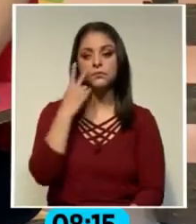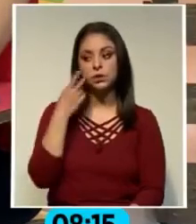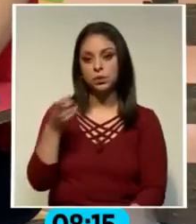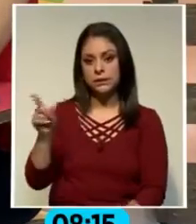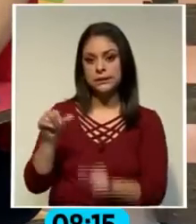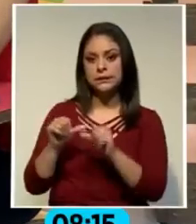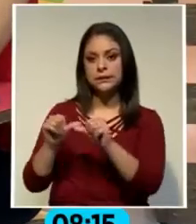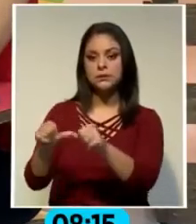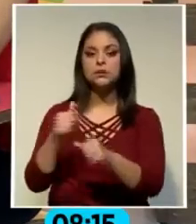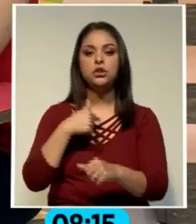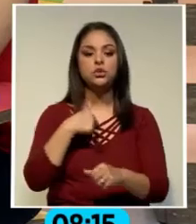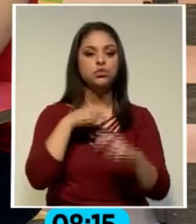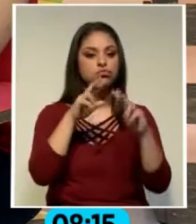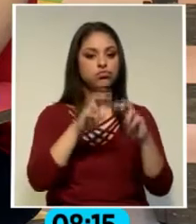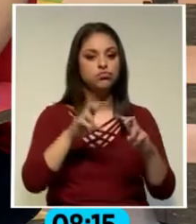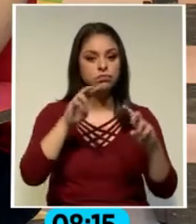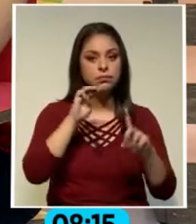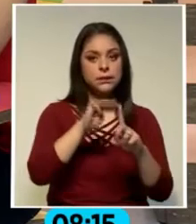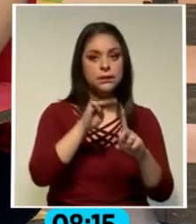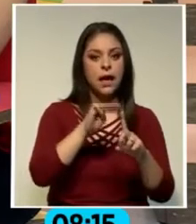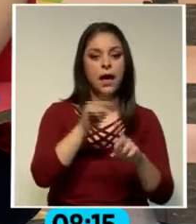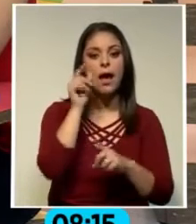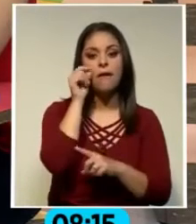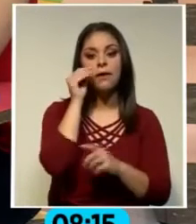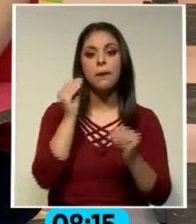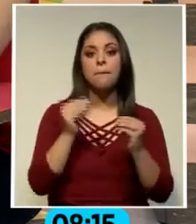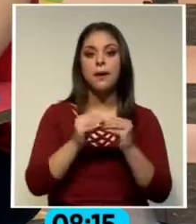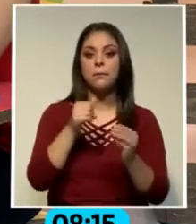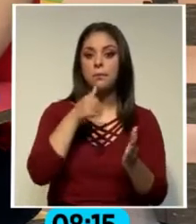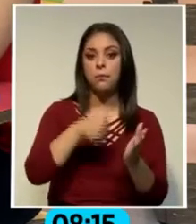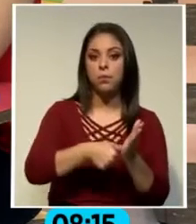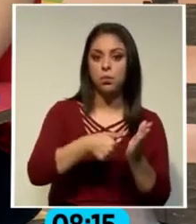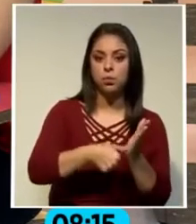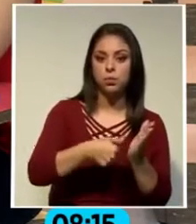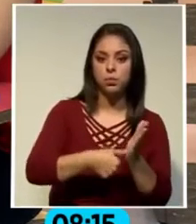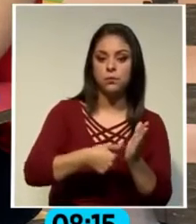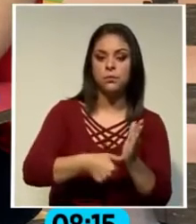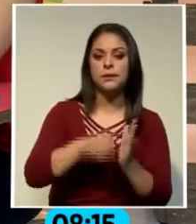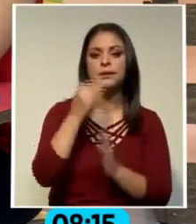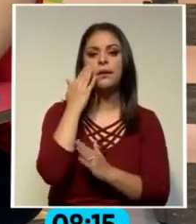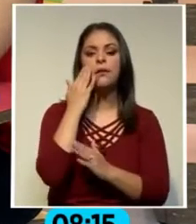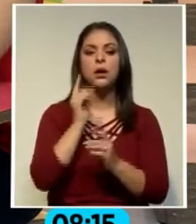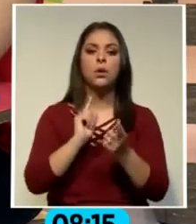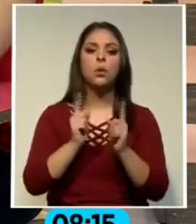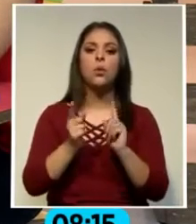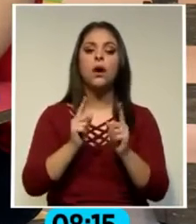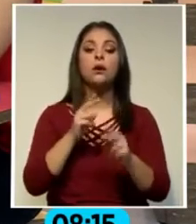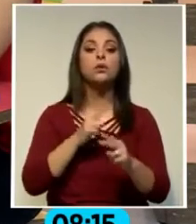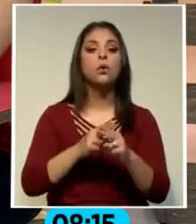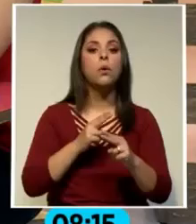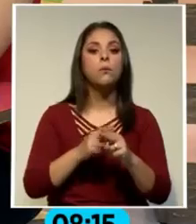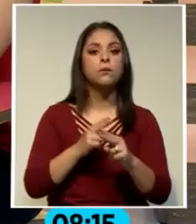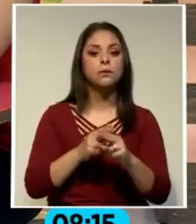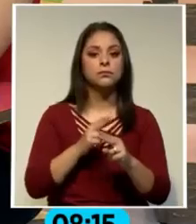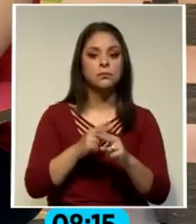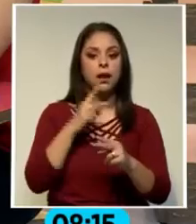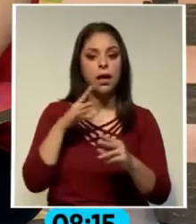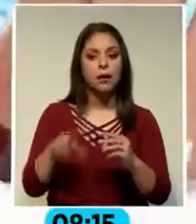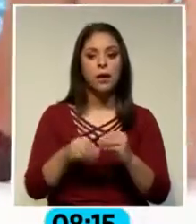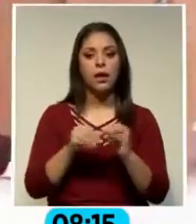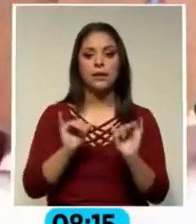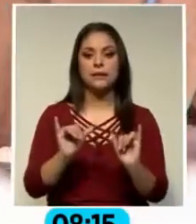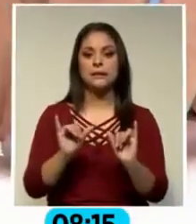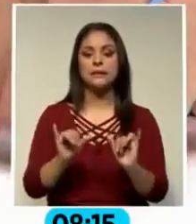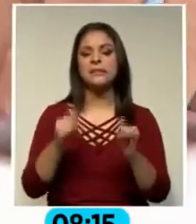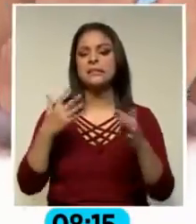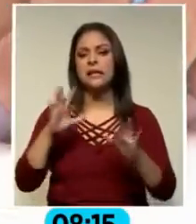más votación, porque ya nosotros tenemos que ir definiendo. ¿Cuál es el nombre para ponerle a este cartel? Tenemos los mismos, tenemos los mismos. Va